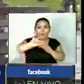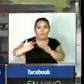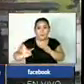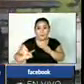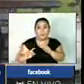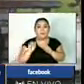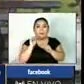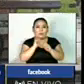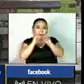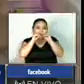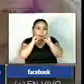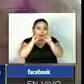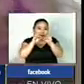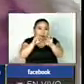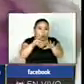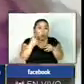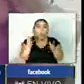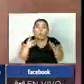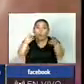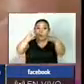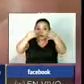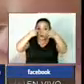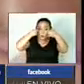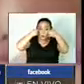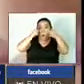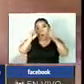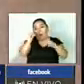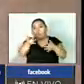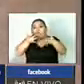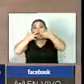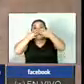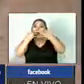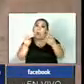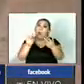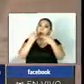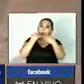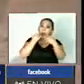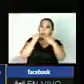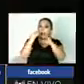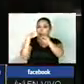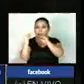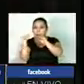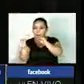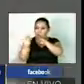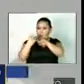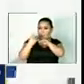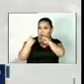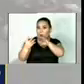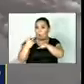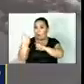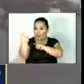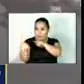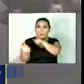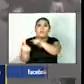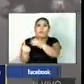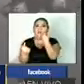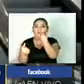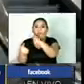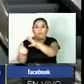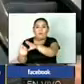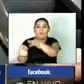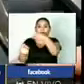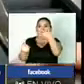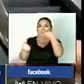El virus ingresa por los ojos, la nariz o la boca si ha tenido contacto con alguien portador del coronavirus